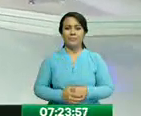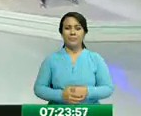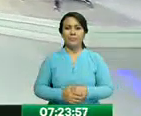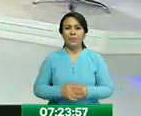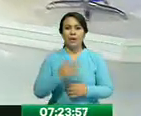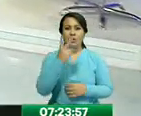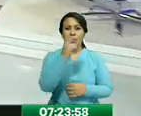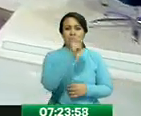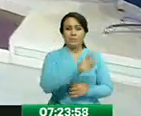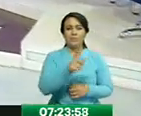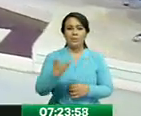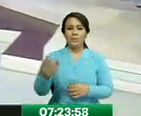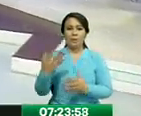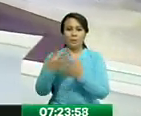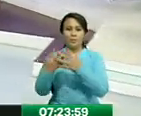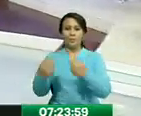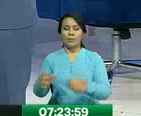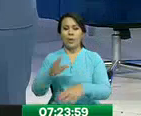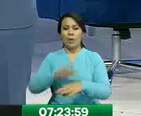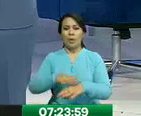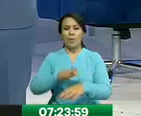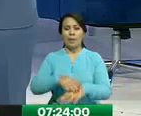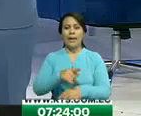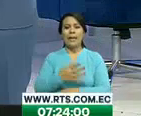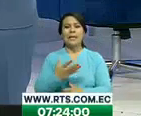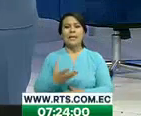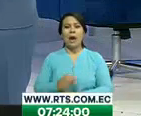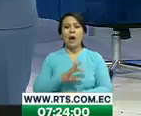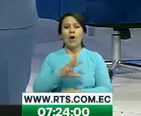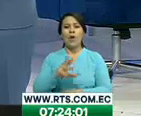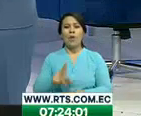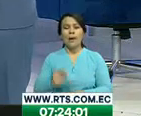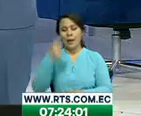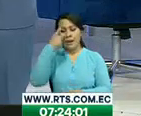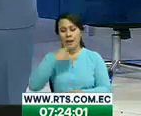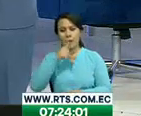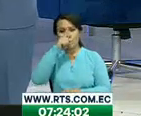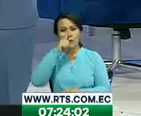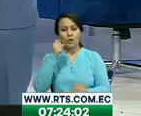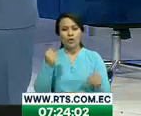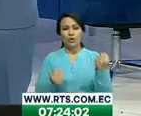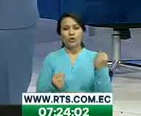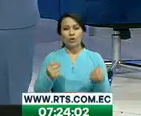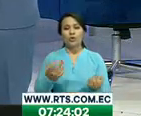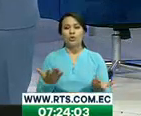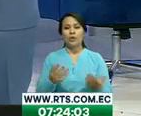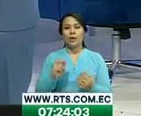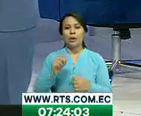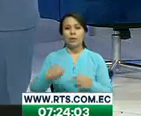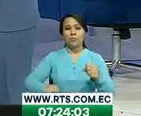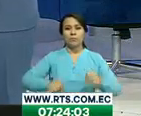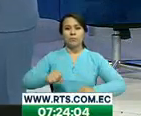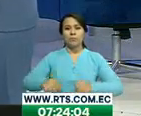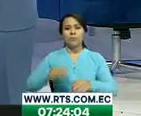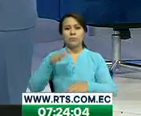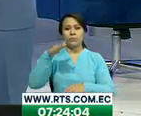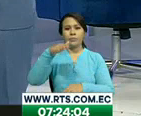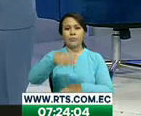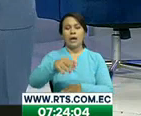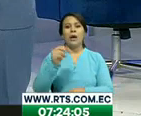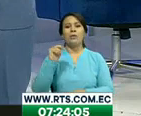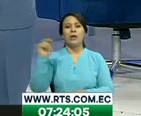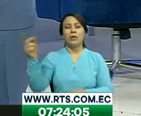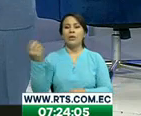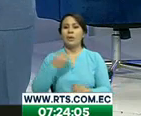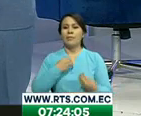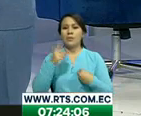Dos sujetos fueron detenidos acusados de intentar robar al chofer de una tricimoto, esto en el noroeste de Guayaquil. Según el